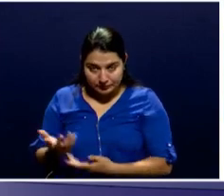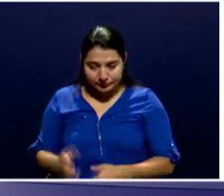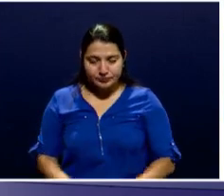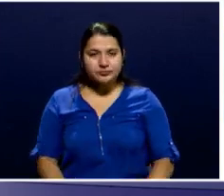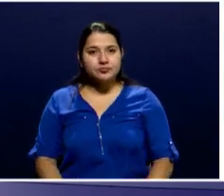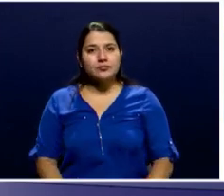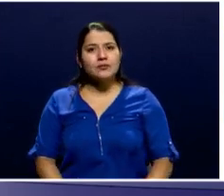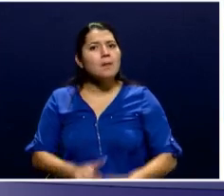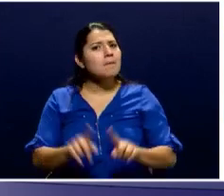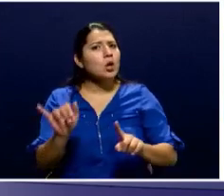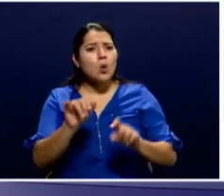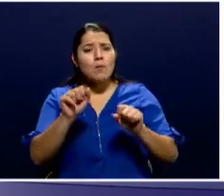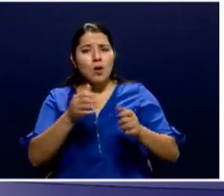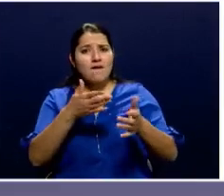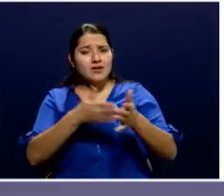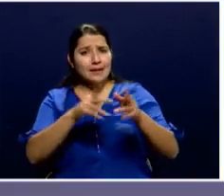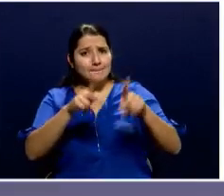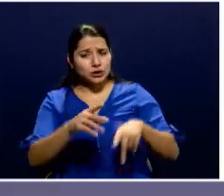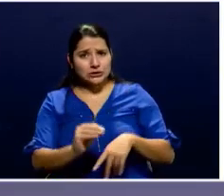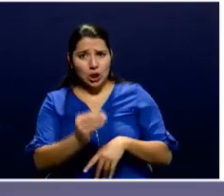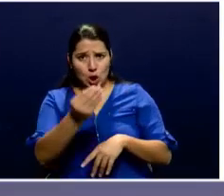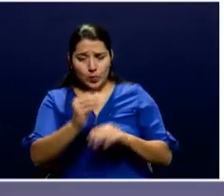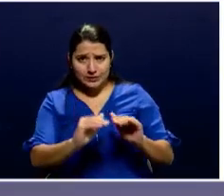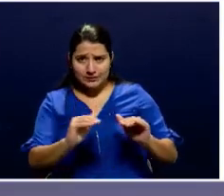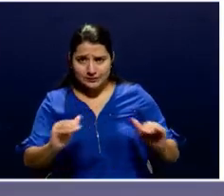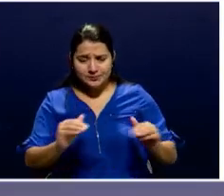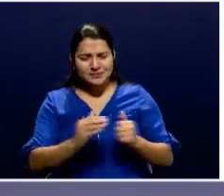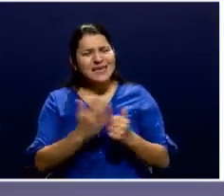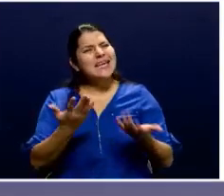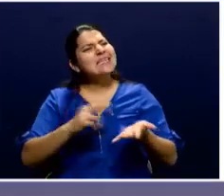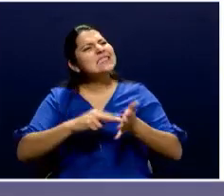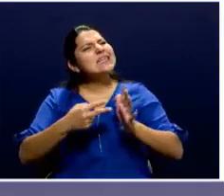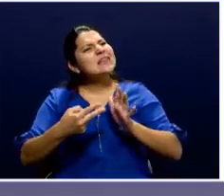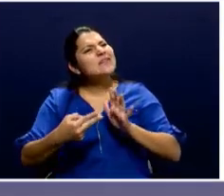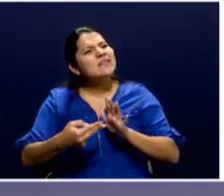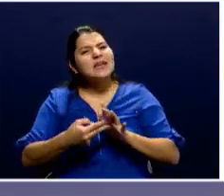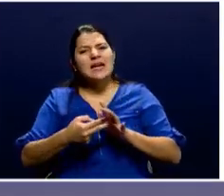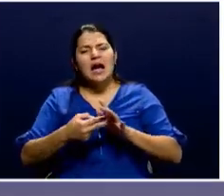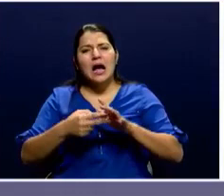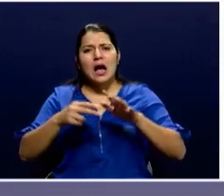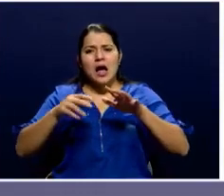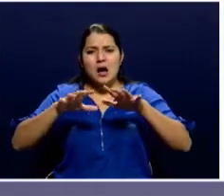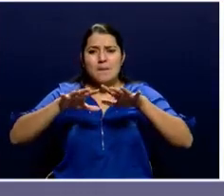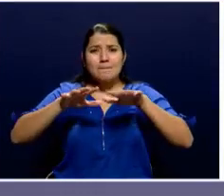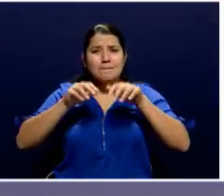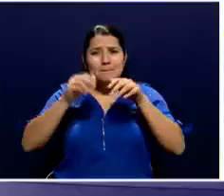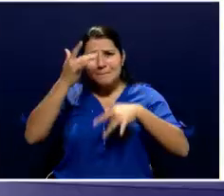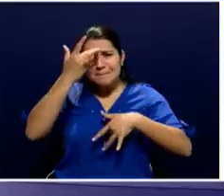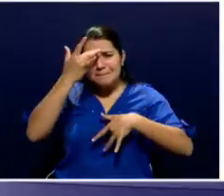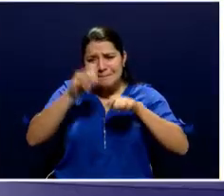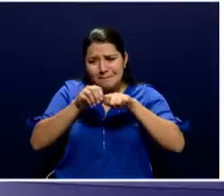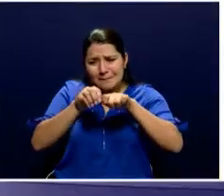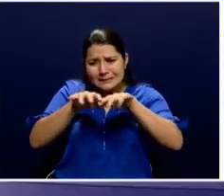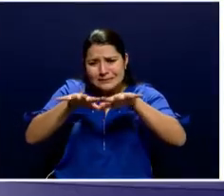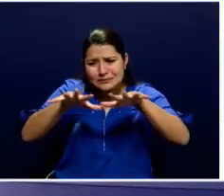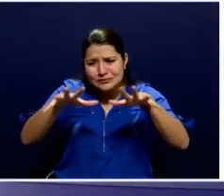una pandemia? ¿Por qué le decimos pandemia y no epidemia? ¿Qué cambia al ser una pandemia?